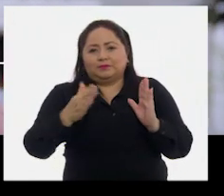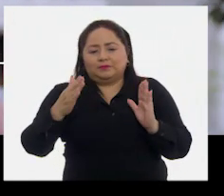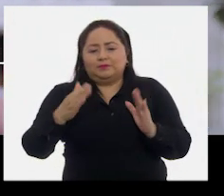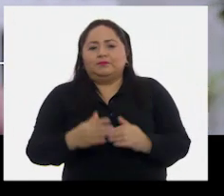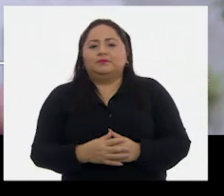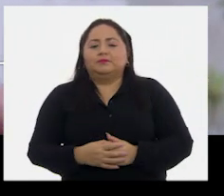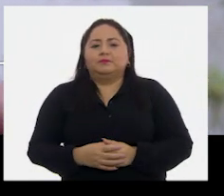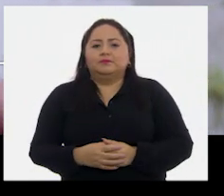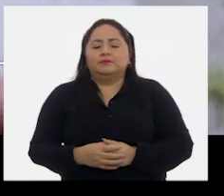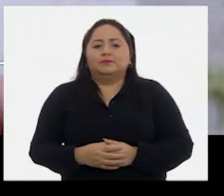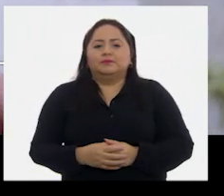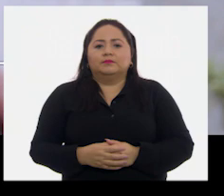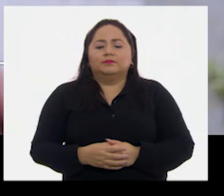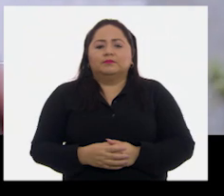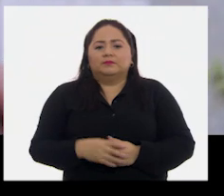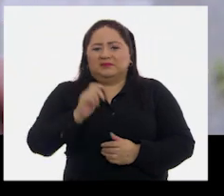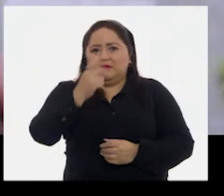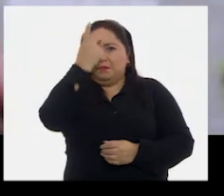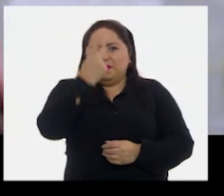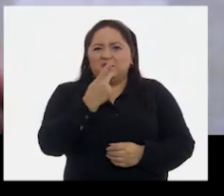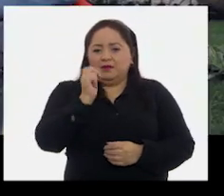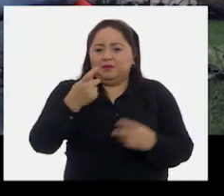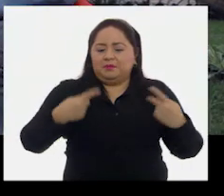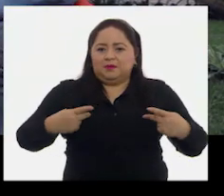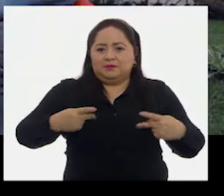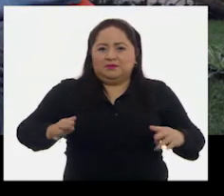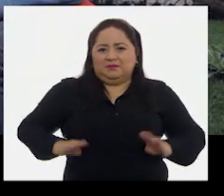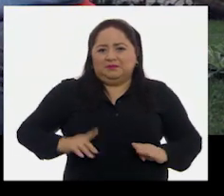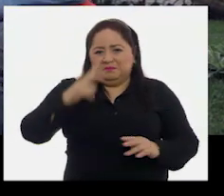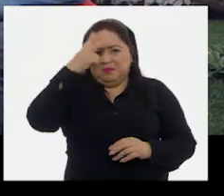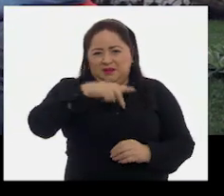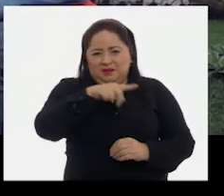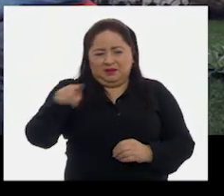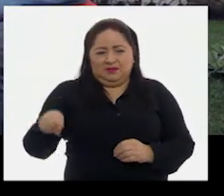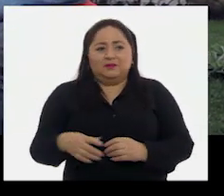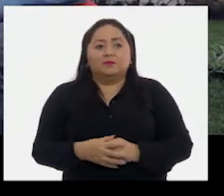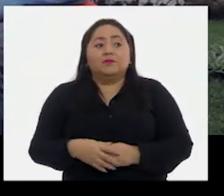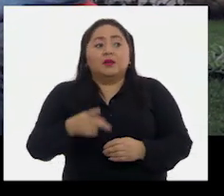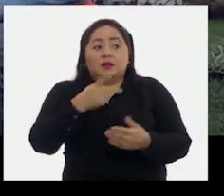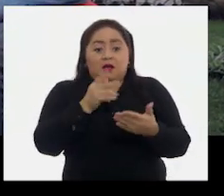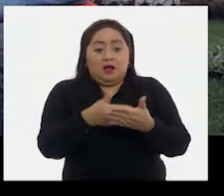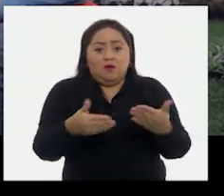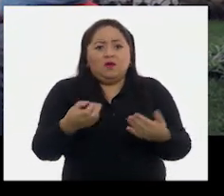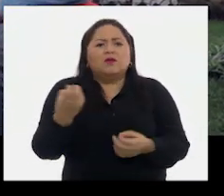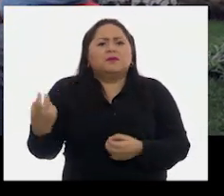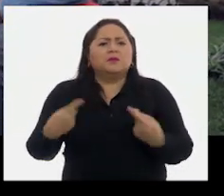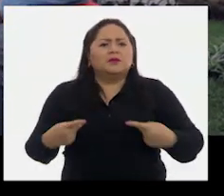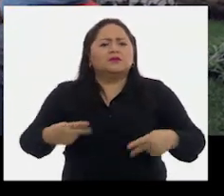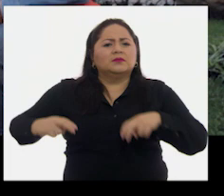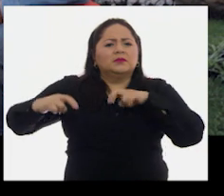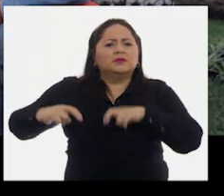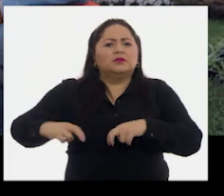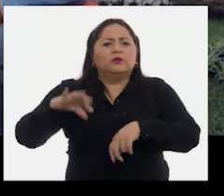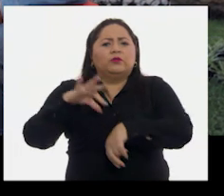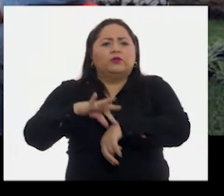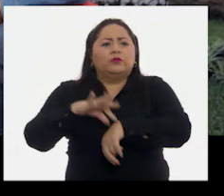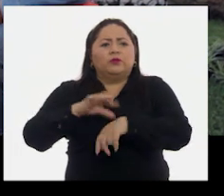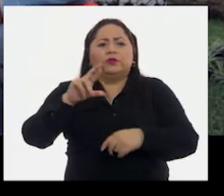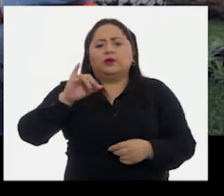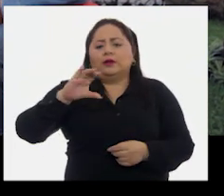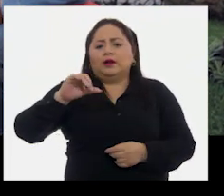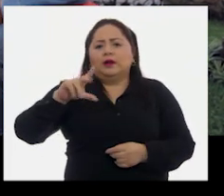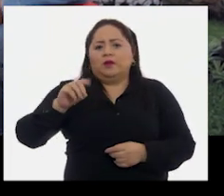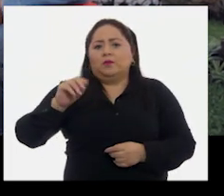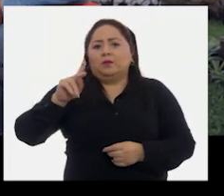darnos el perfil de los mexicanos. Esta vez tenemos con nosotros al doctor Ricardo